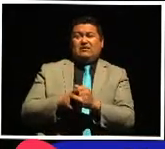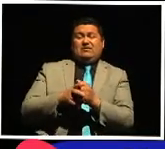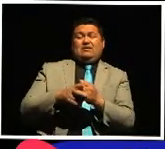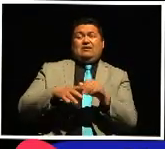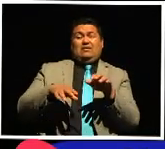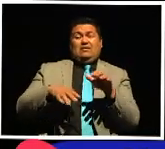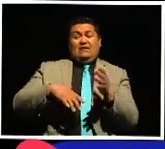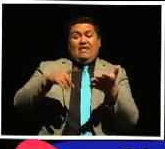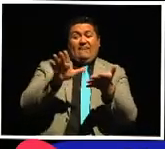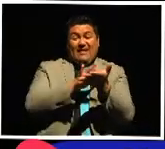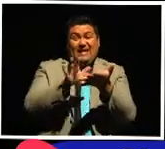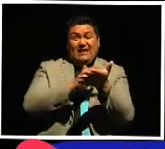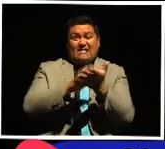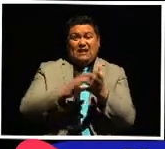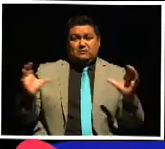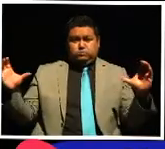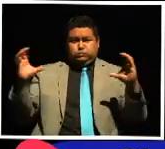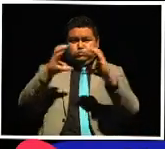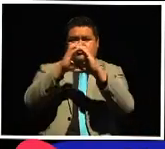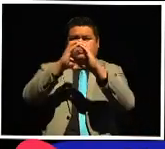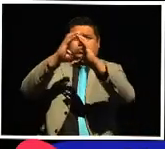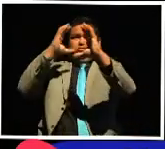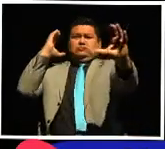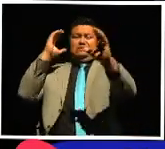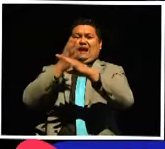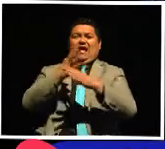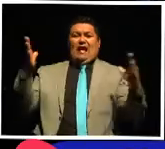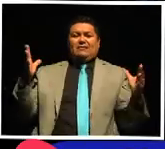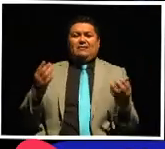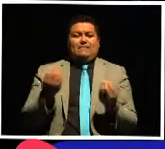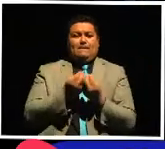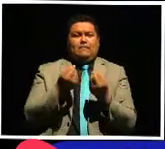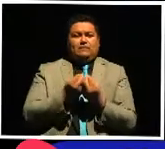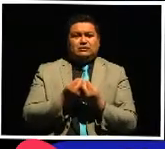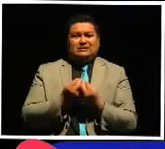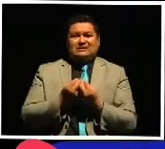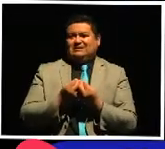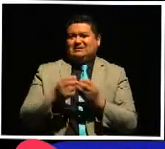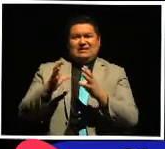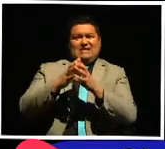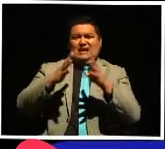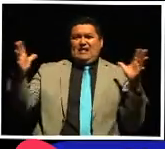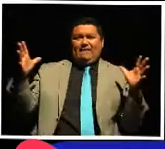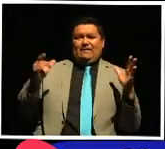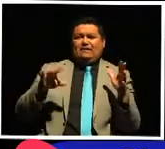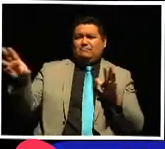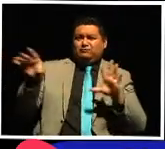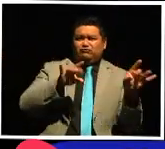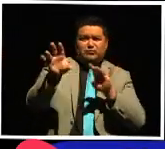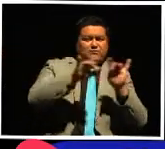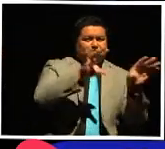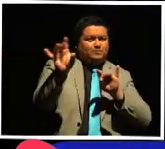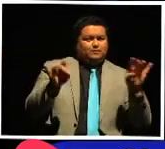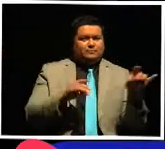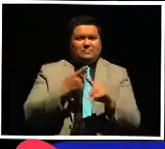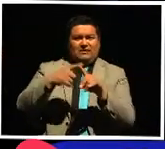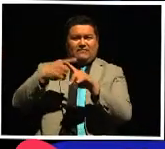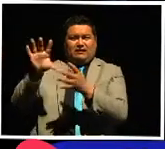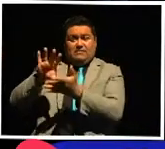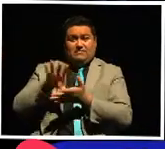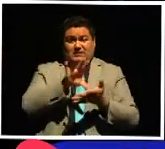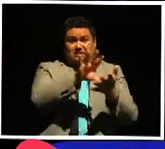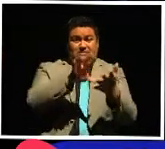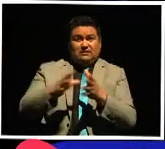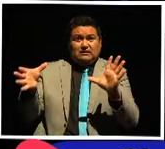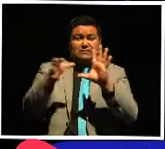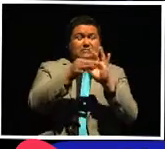de la Tierra. Y esta se llama interferometría. Y nos demoró mucho para hacer un telescopio tan fino. Dentro de los telescopios existentes,